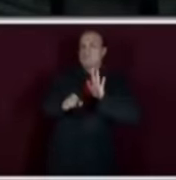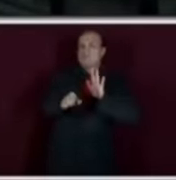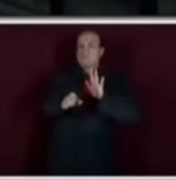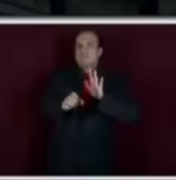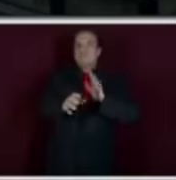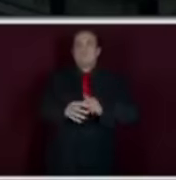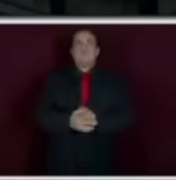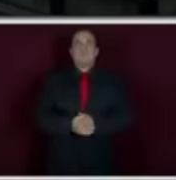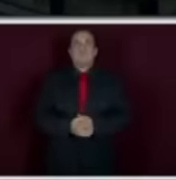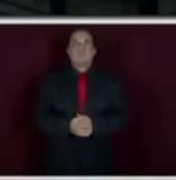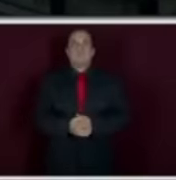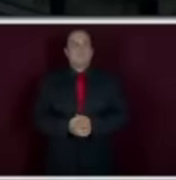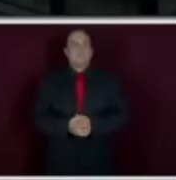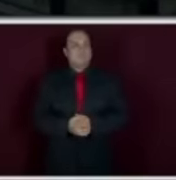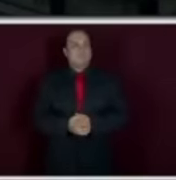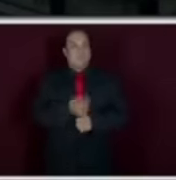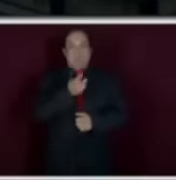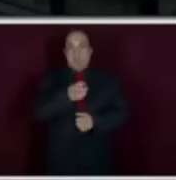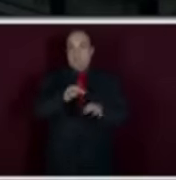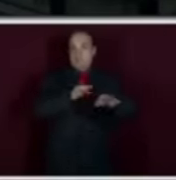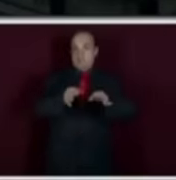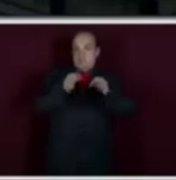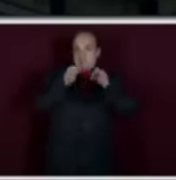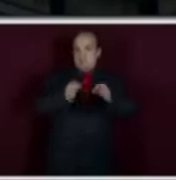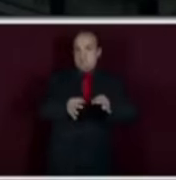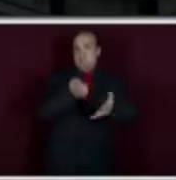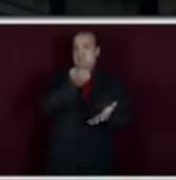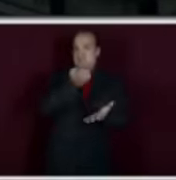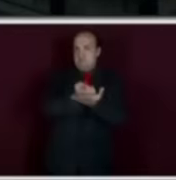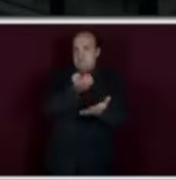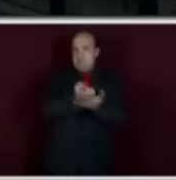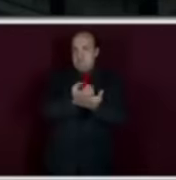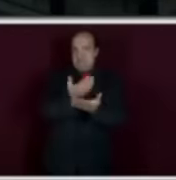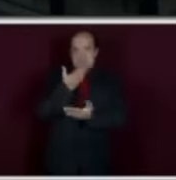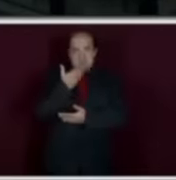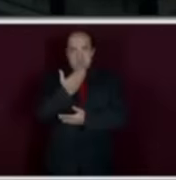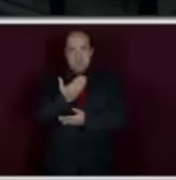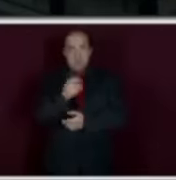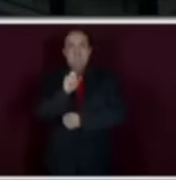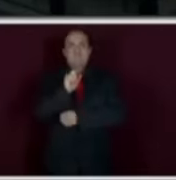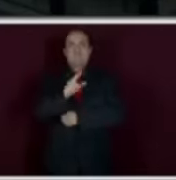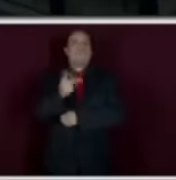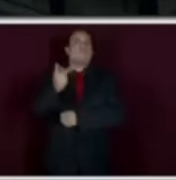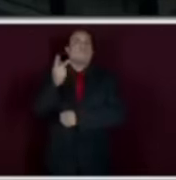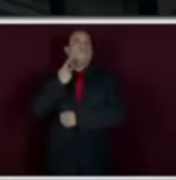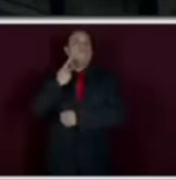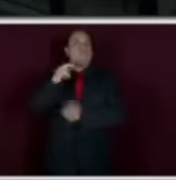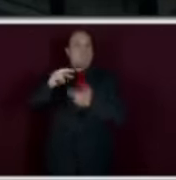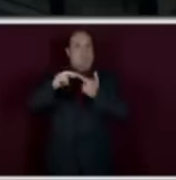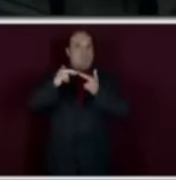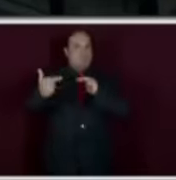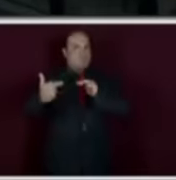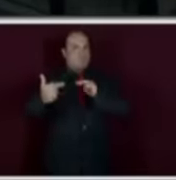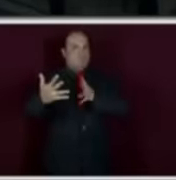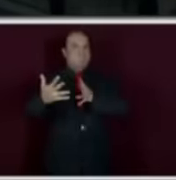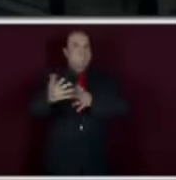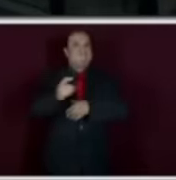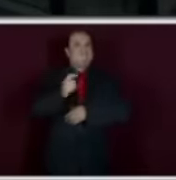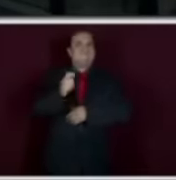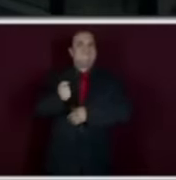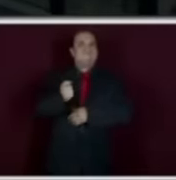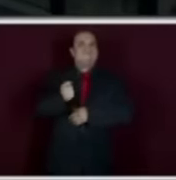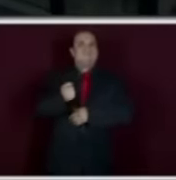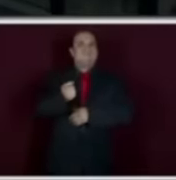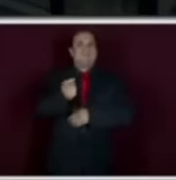ejemplo de buen desempeño económico y de una política exterior que es un